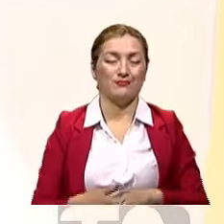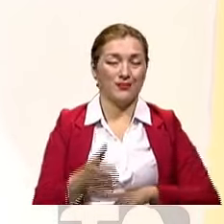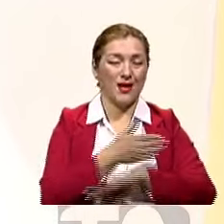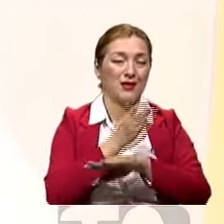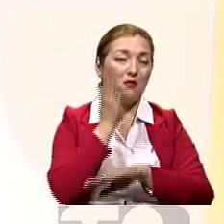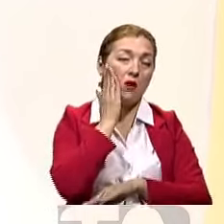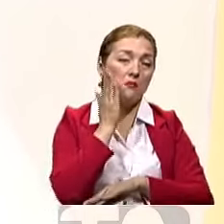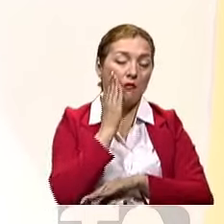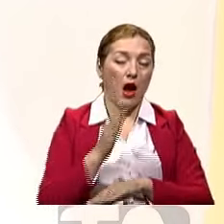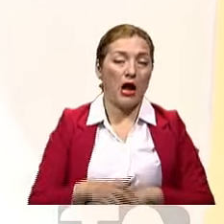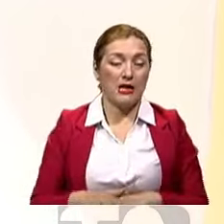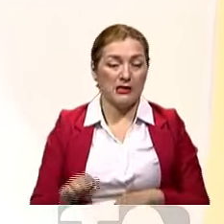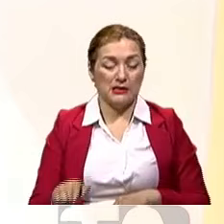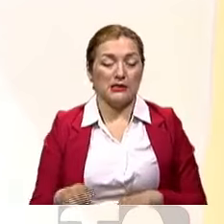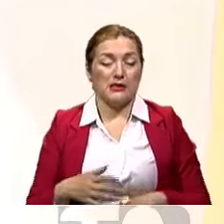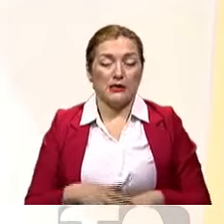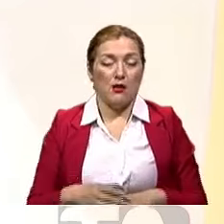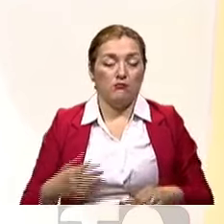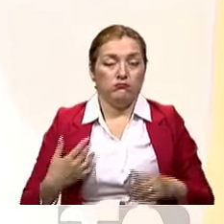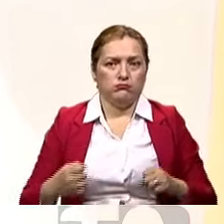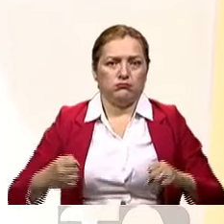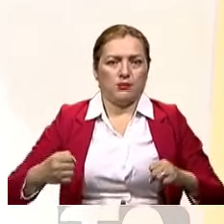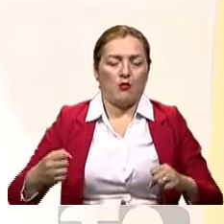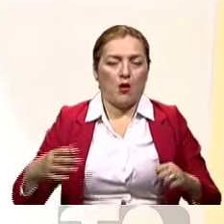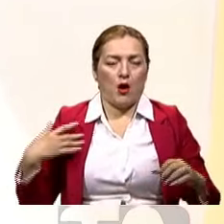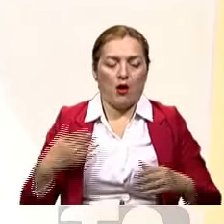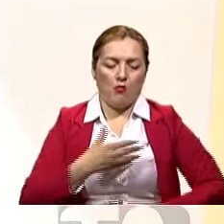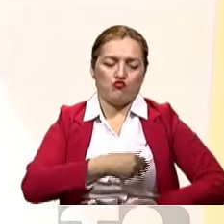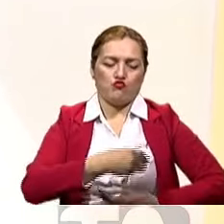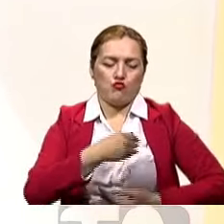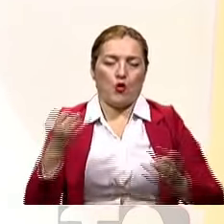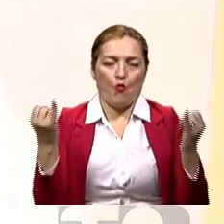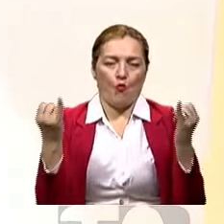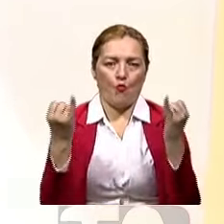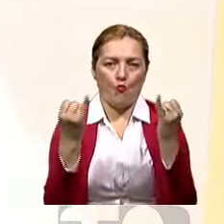tenía antes del embarazo y aparte de eso nos protege contra varios